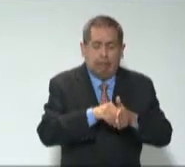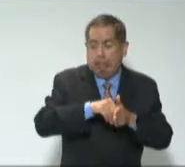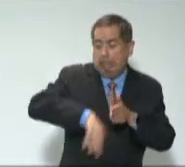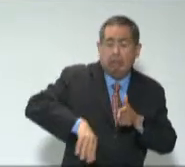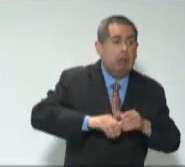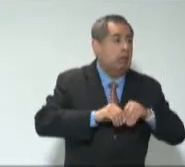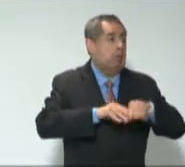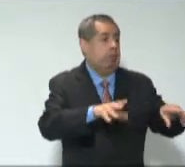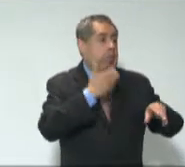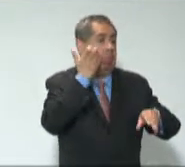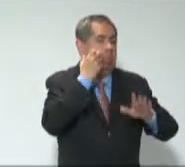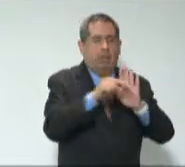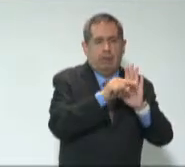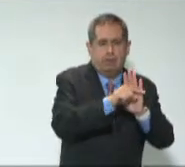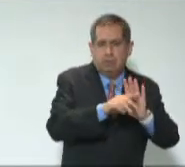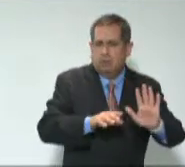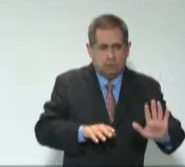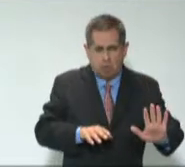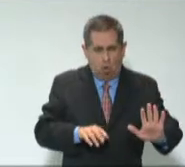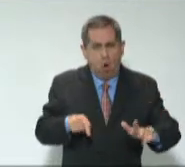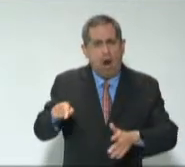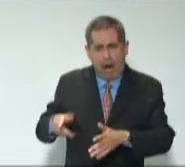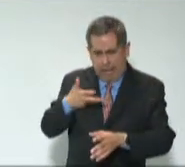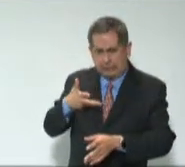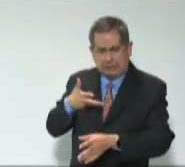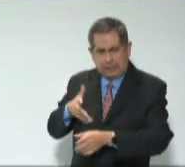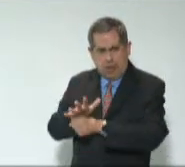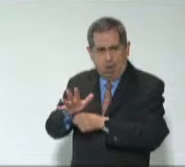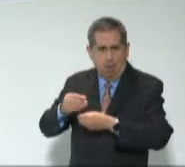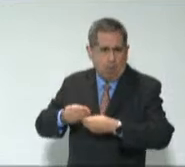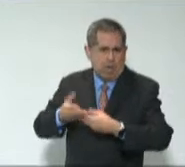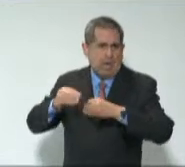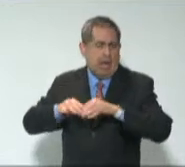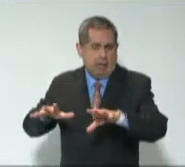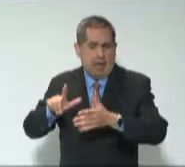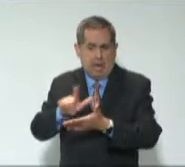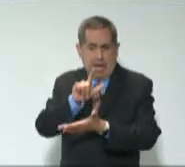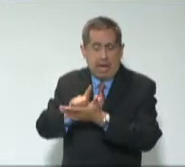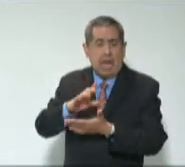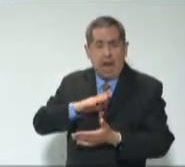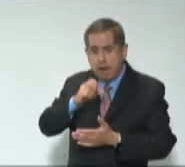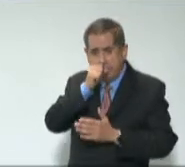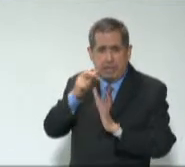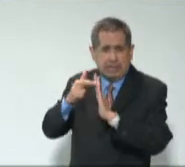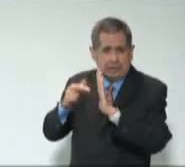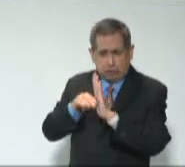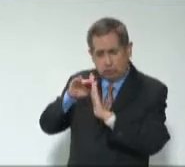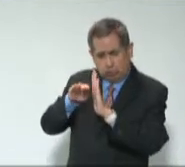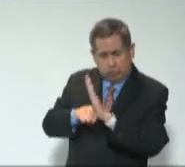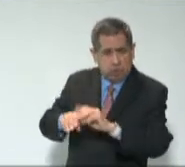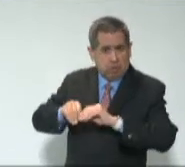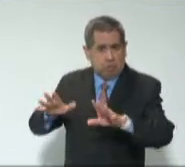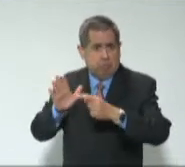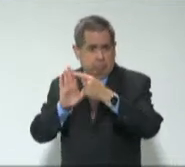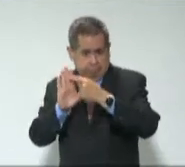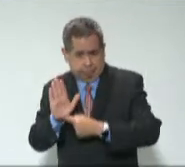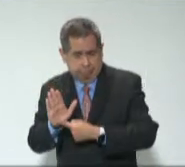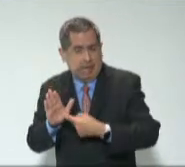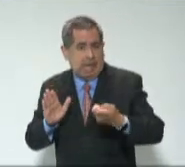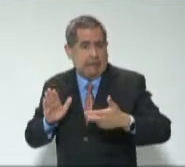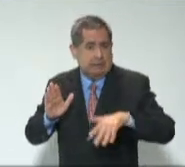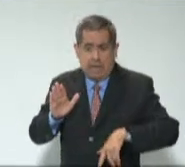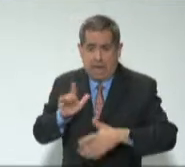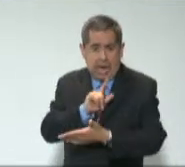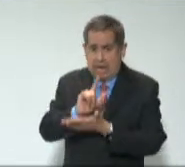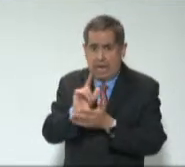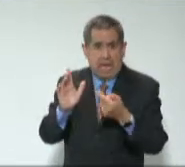detrás Y esa información sí está publicada la ley establece una serie de requisitos que son los que marcaba rosamaría esos ya están